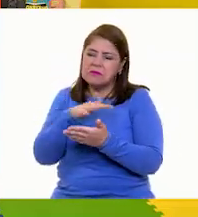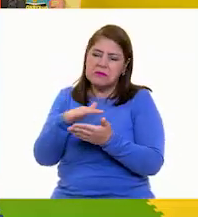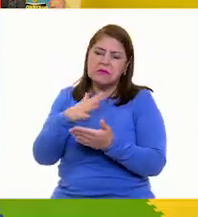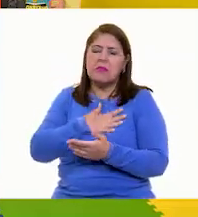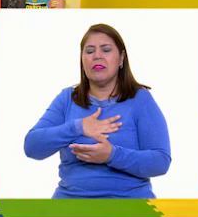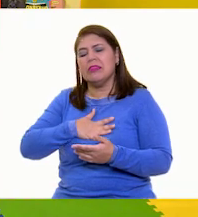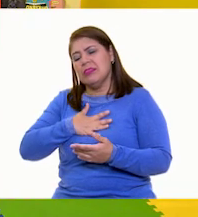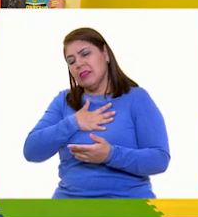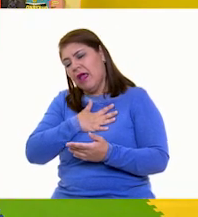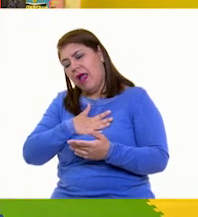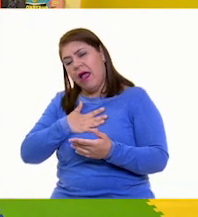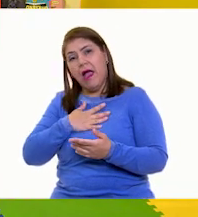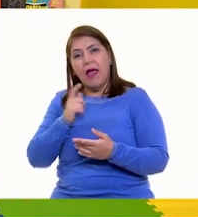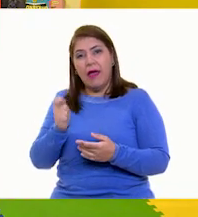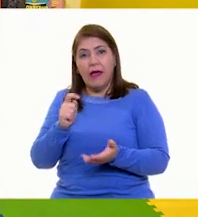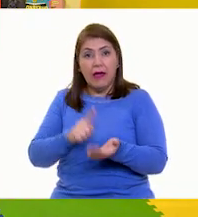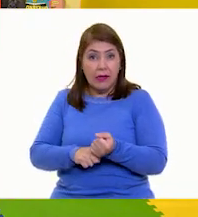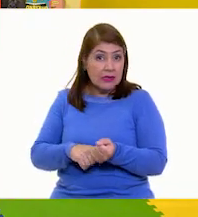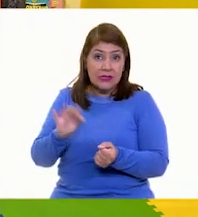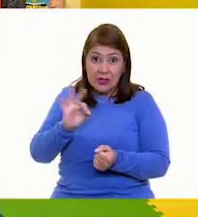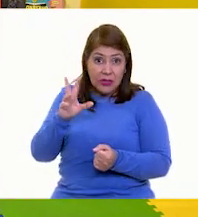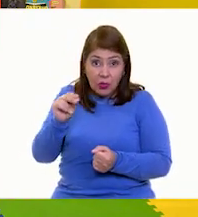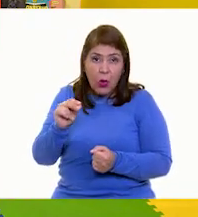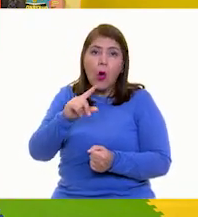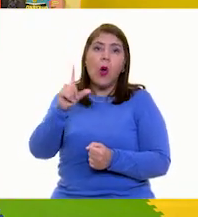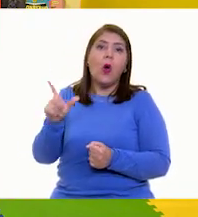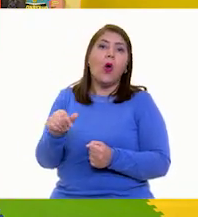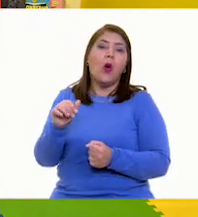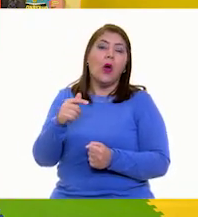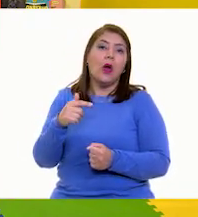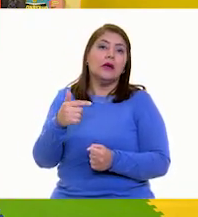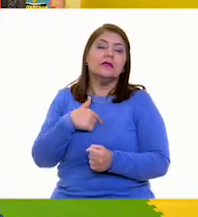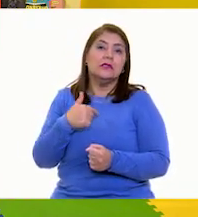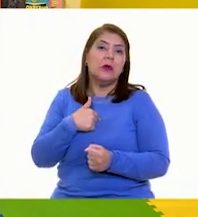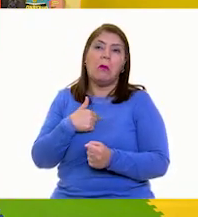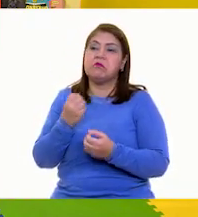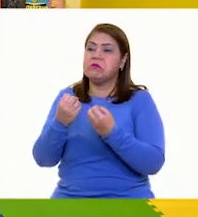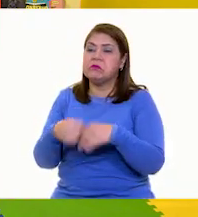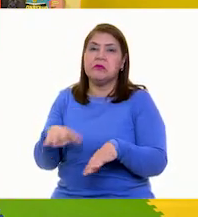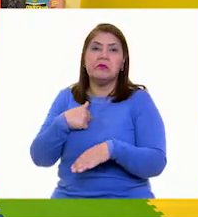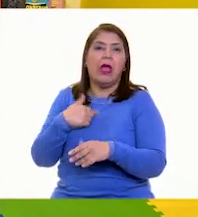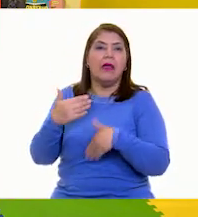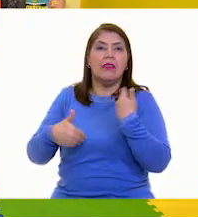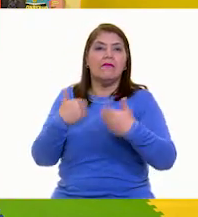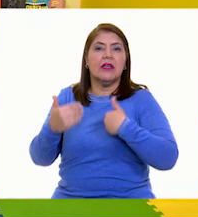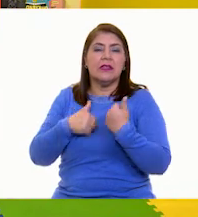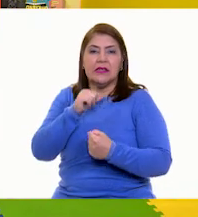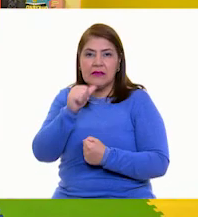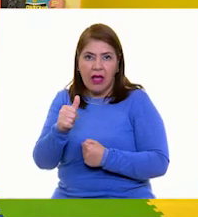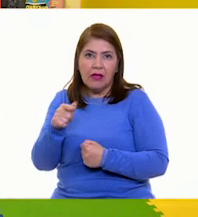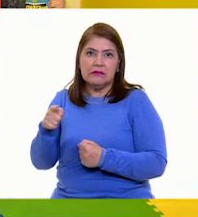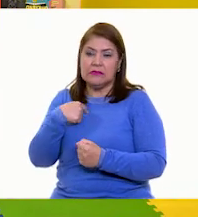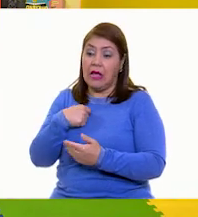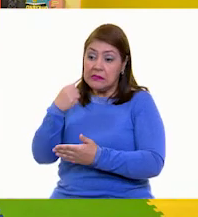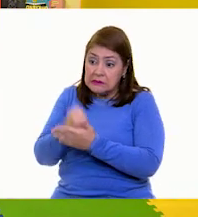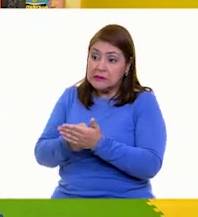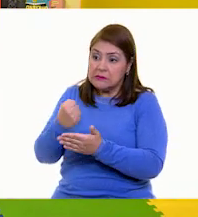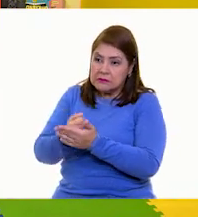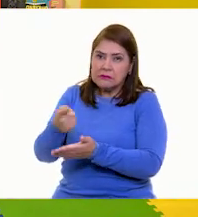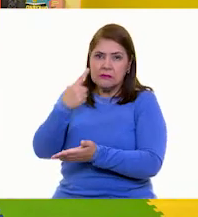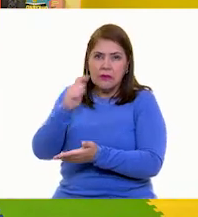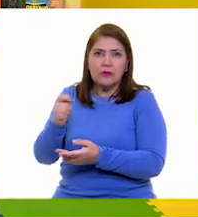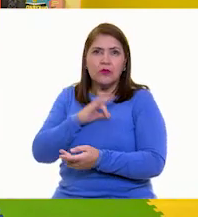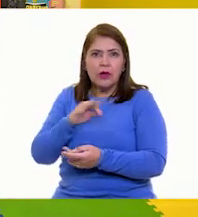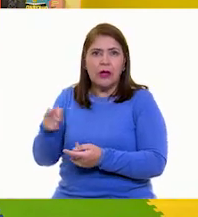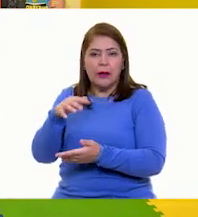veces la lectura deja de ser divertida cuando la usamos con el único propósito de que nuestras hijas e hijos aprendan